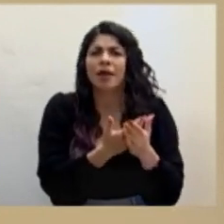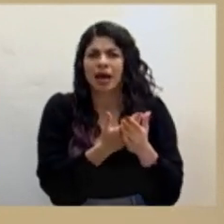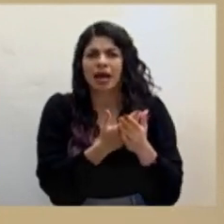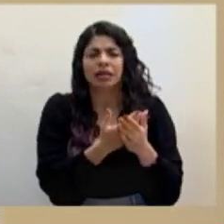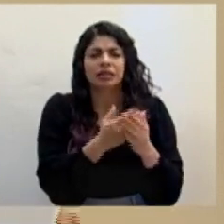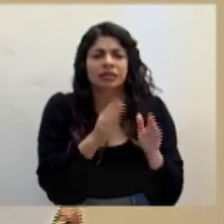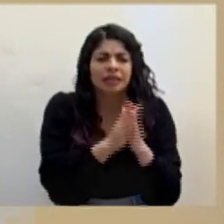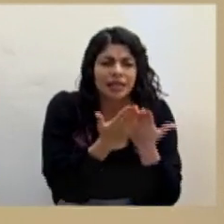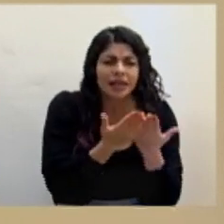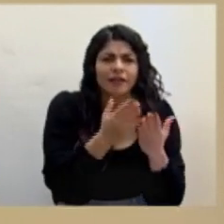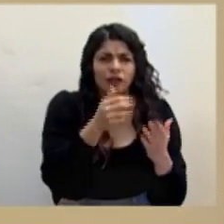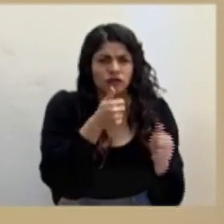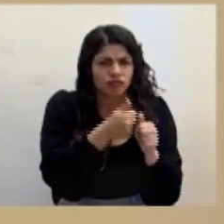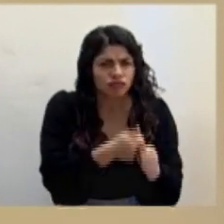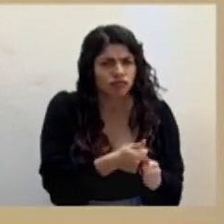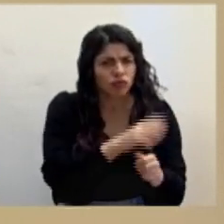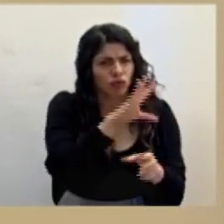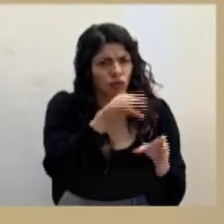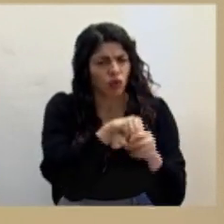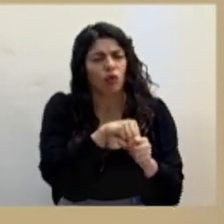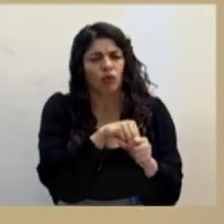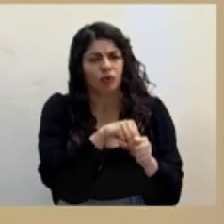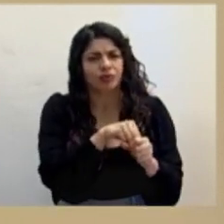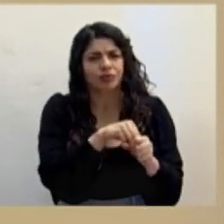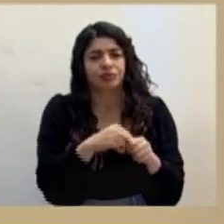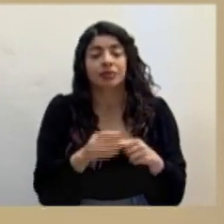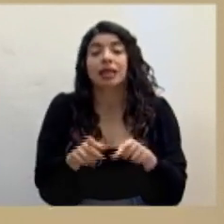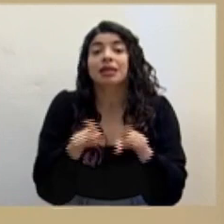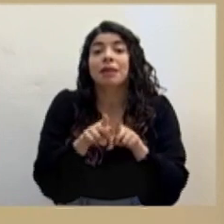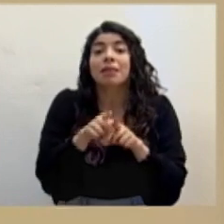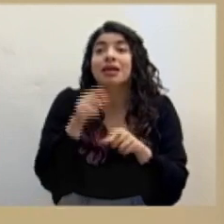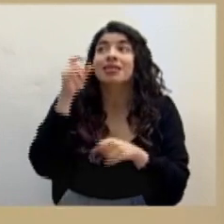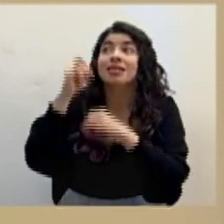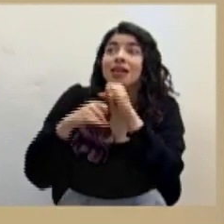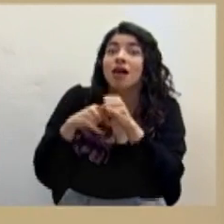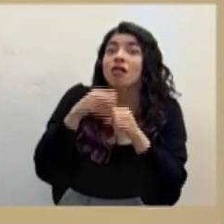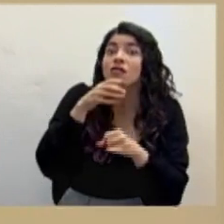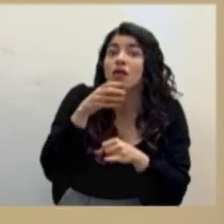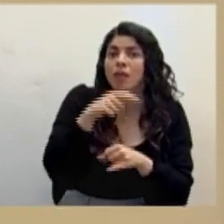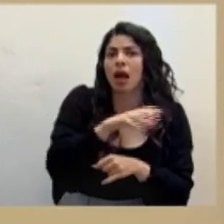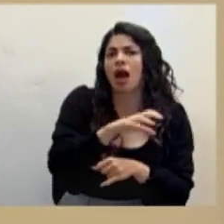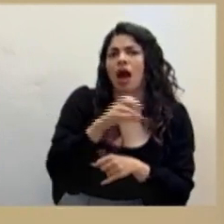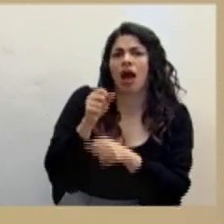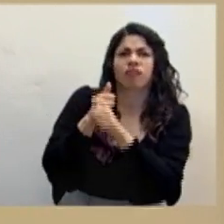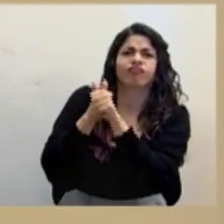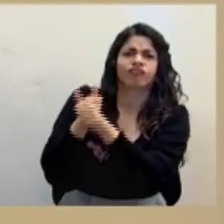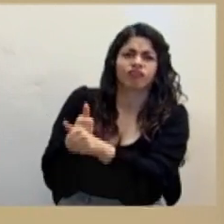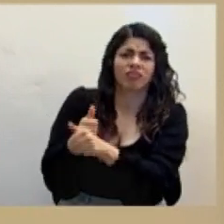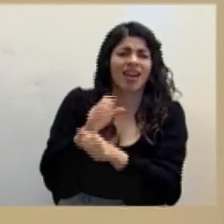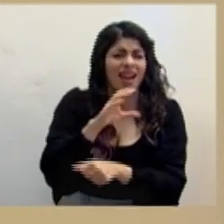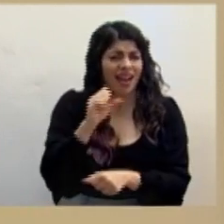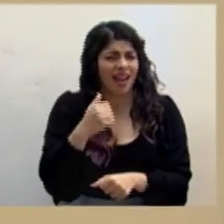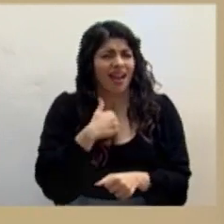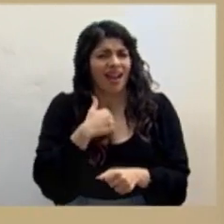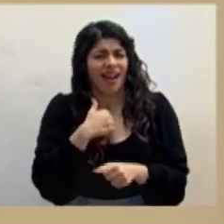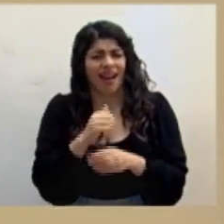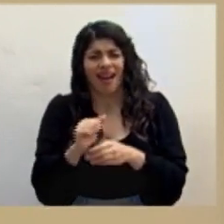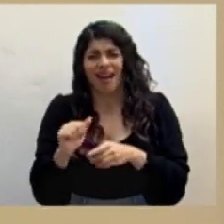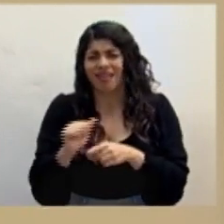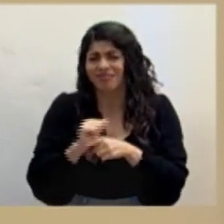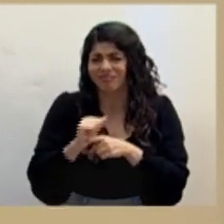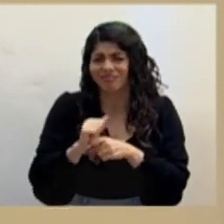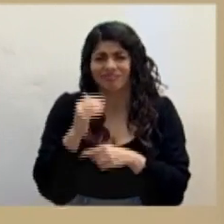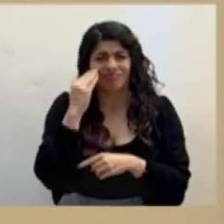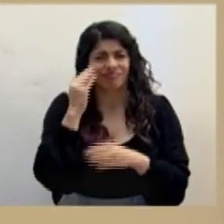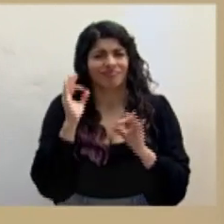la literatura. Y en las recomendaciones internacionales, la Caja está totalmente capacitada para poner todas